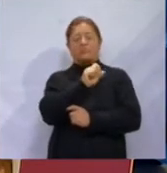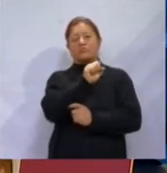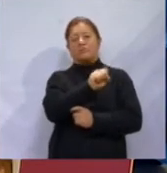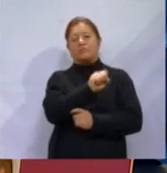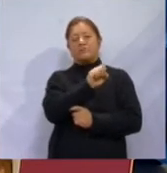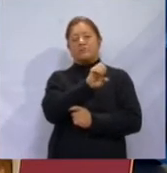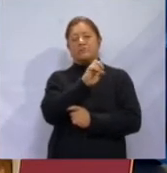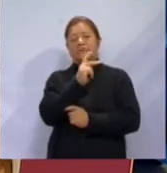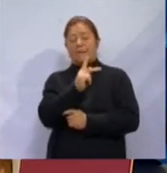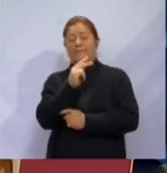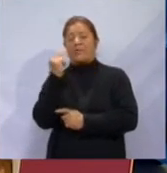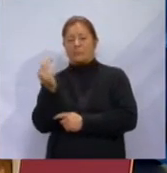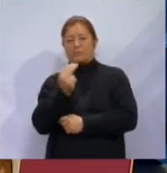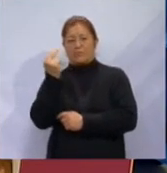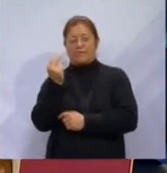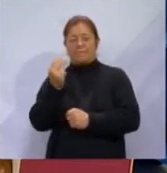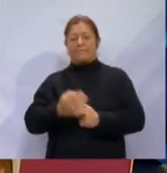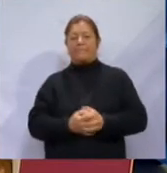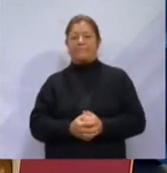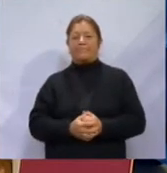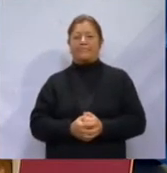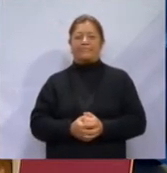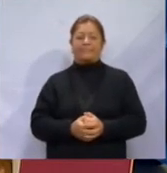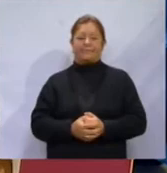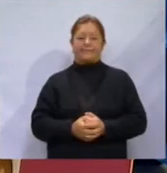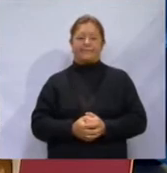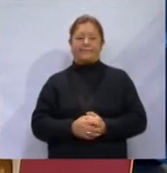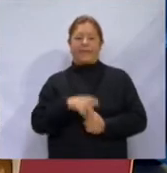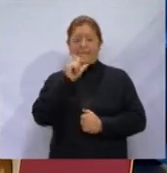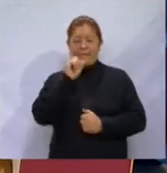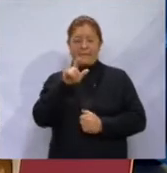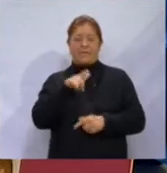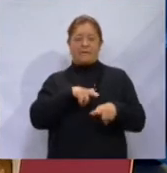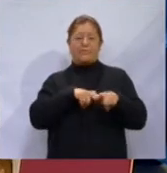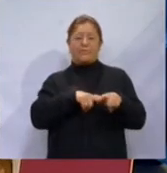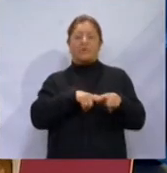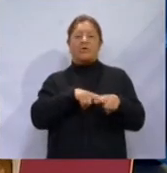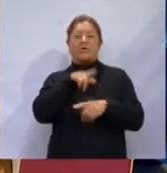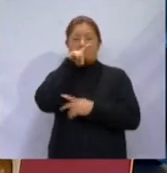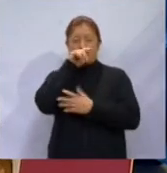de Educación Pública del Estado, UCET. Además, síganos en Twitter,